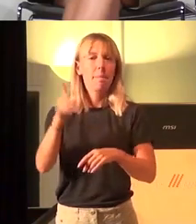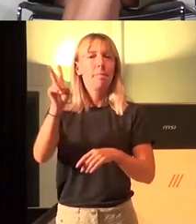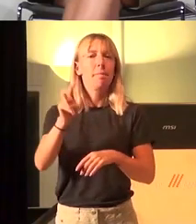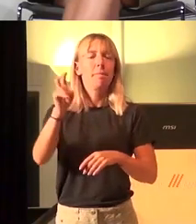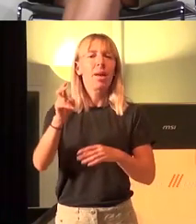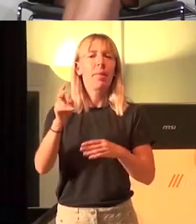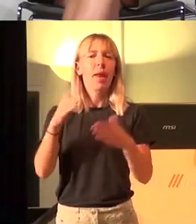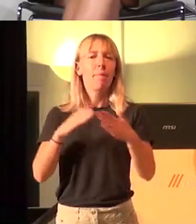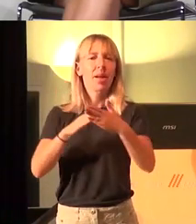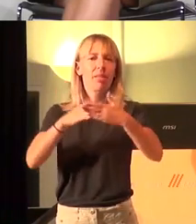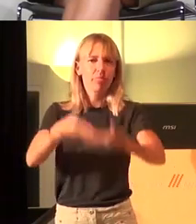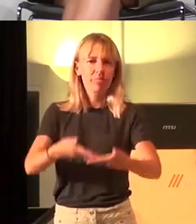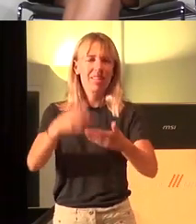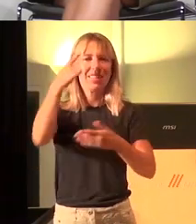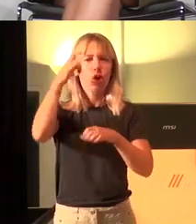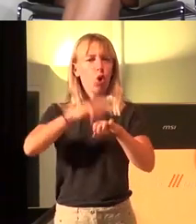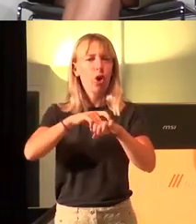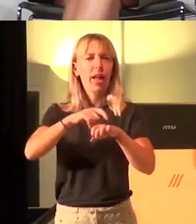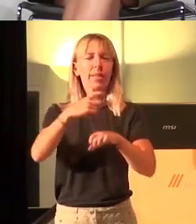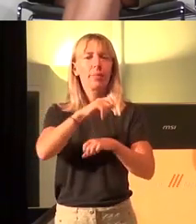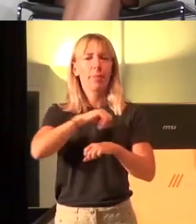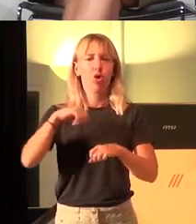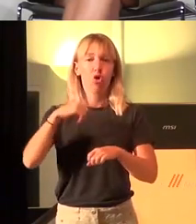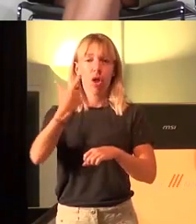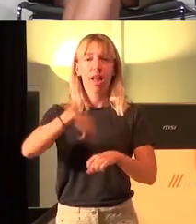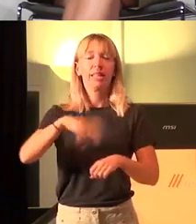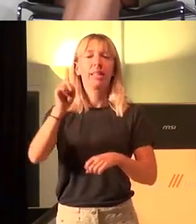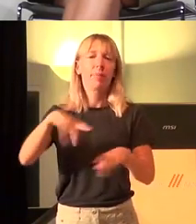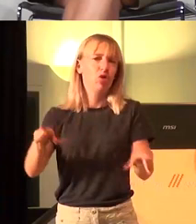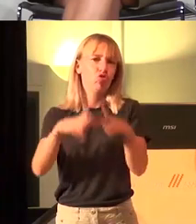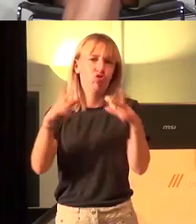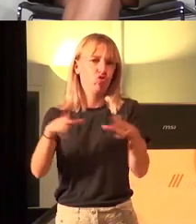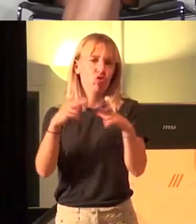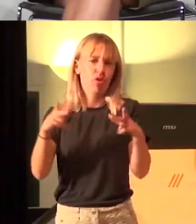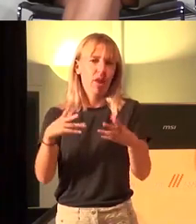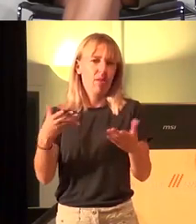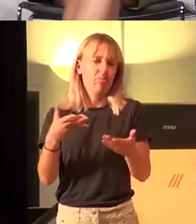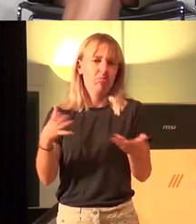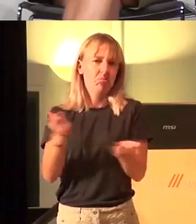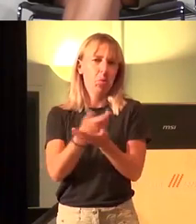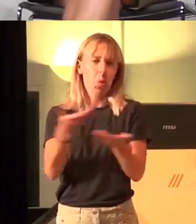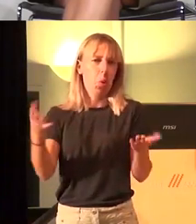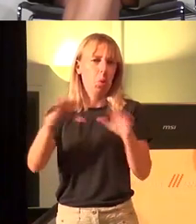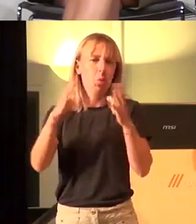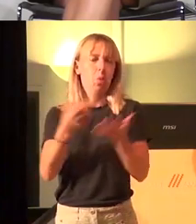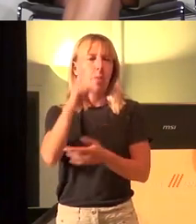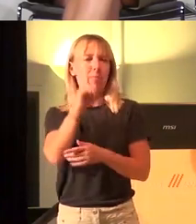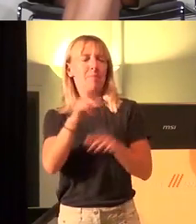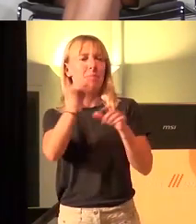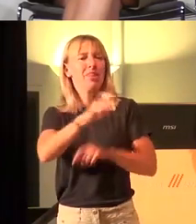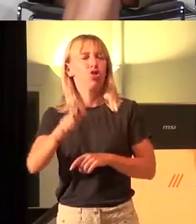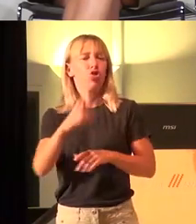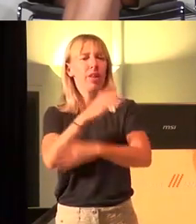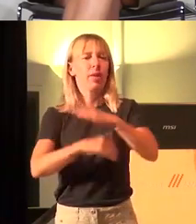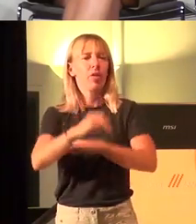para eliminar barreras psicológicas, personales y de la sociedad y de todo el mundo. Cuando ve a una persona con discapacidad realizando